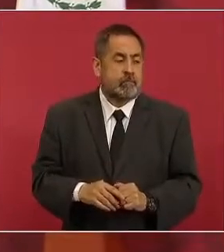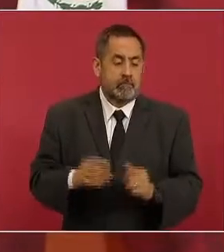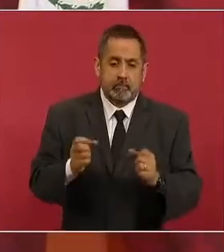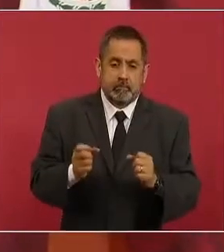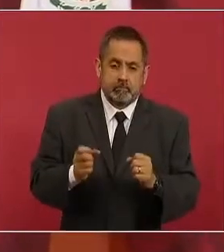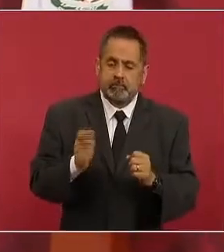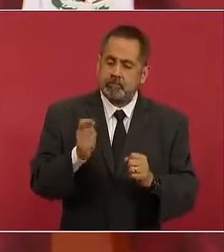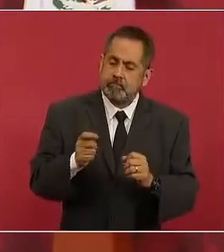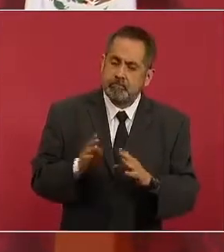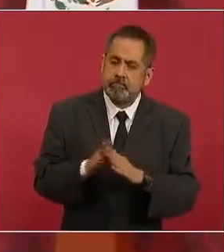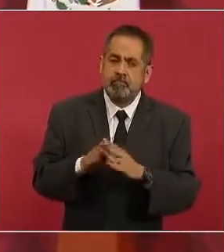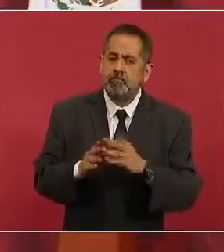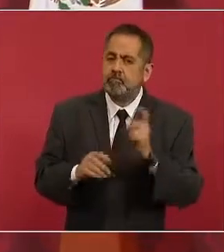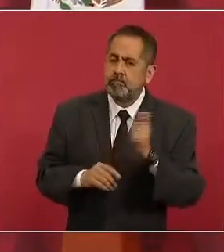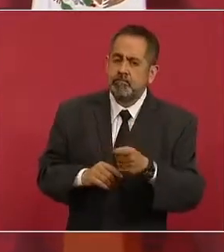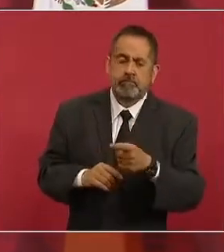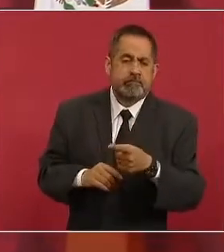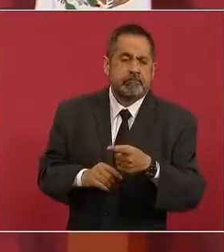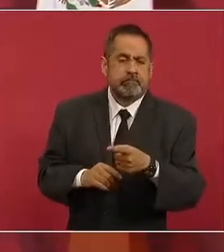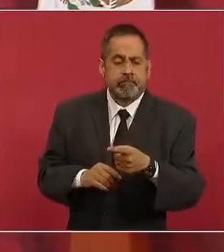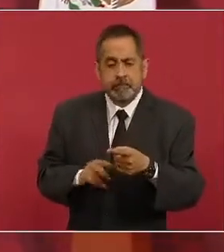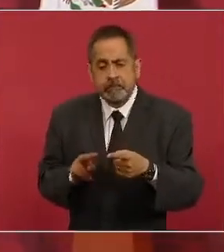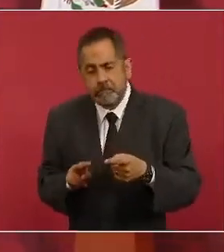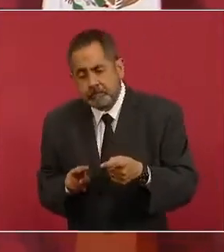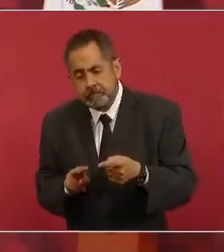cuánto significa